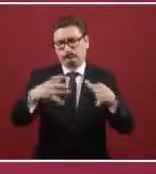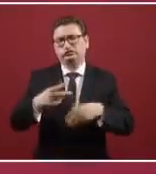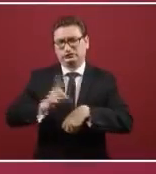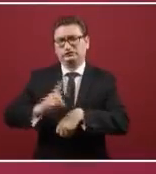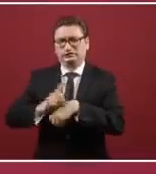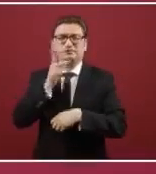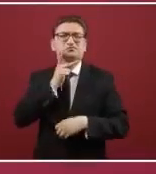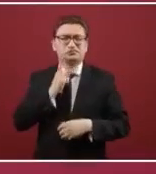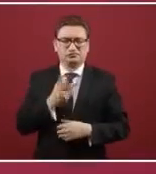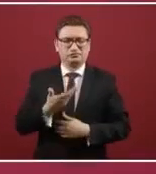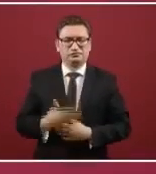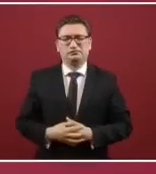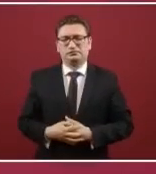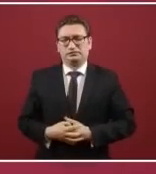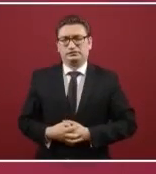Ya estamos